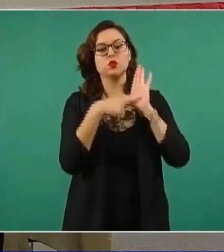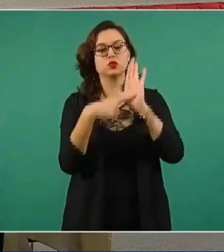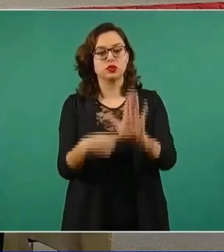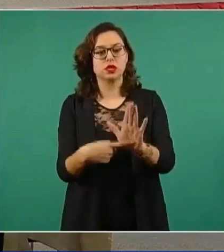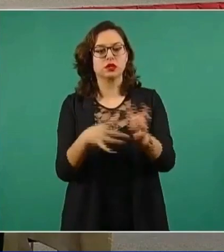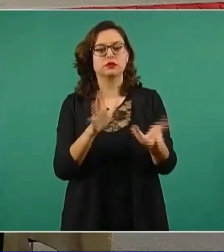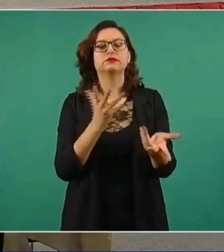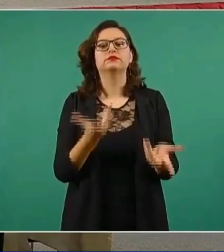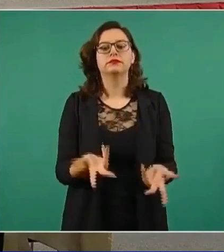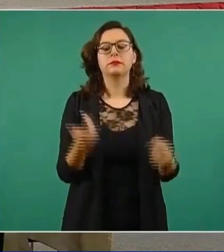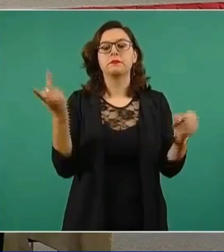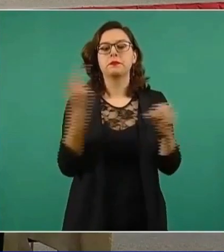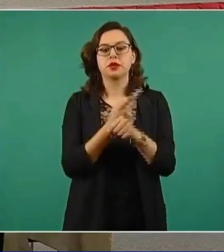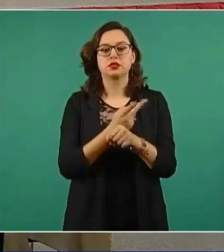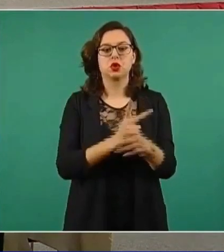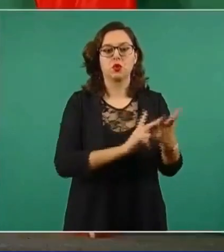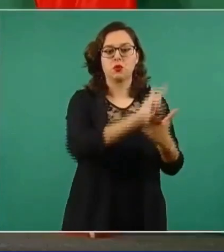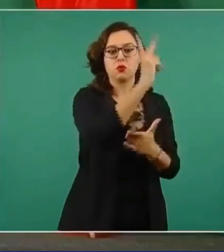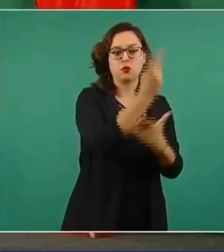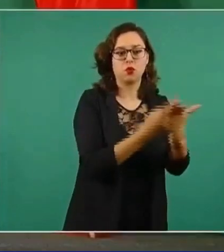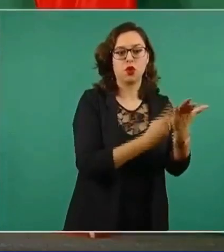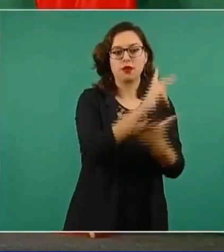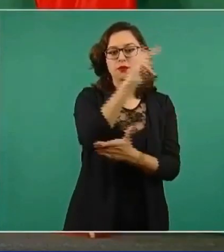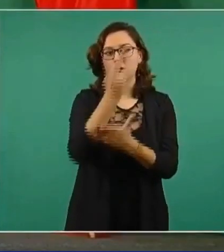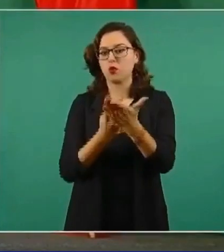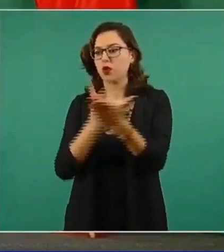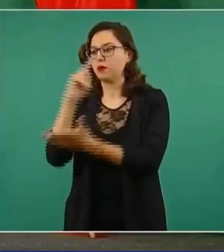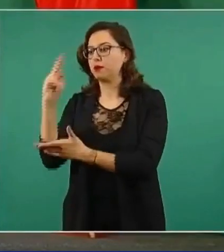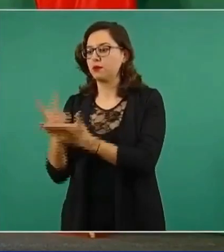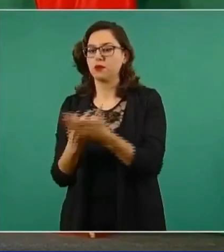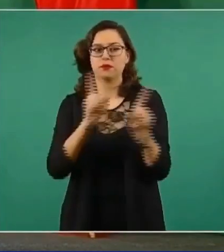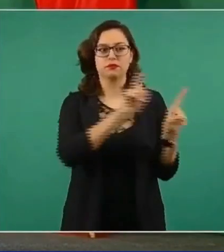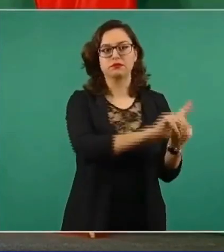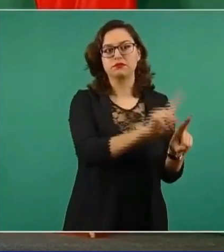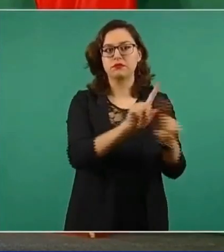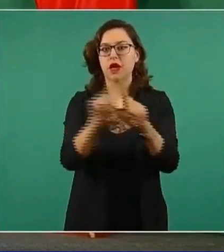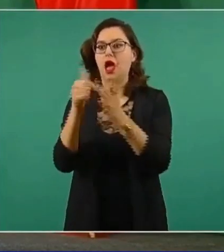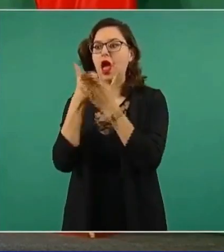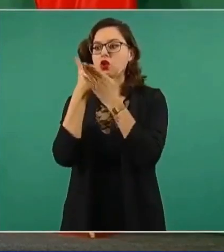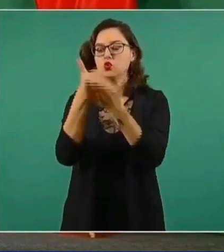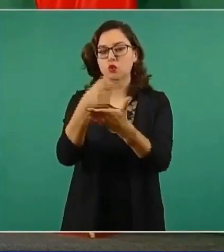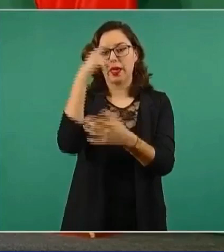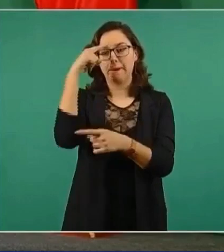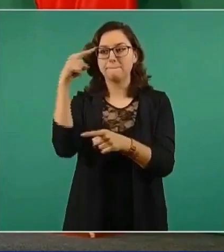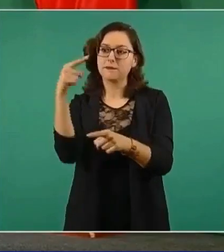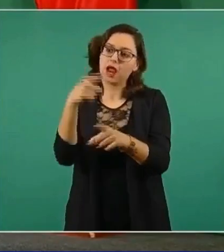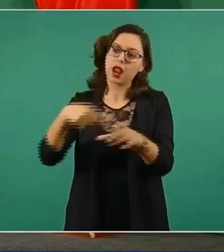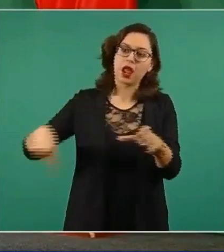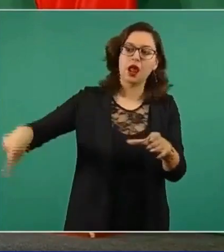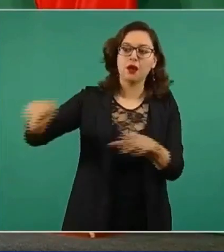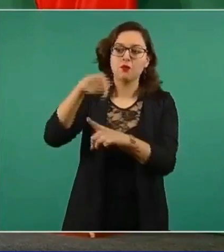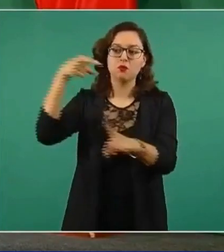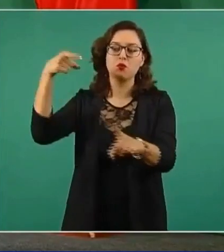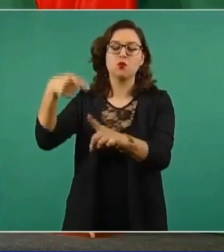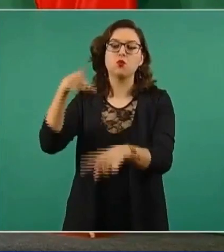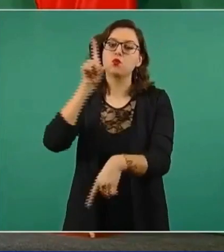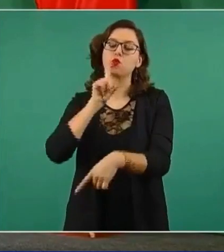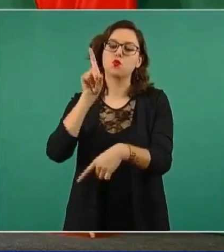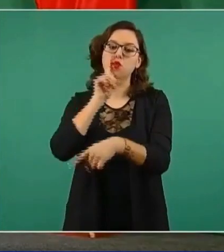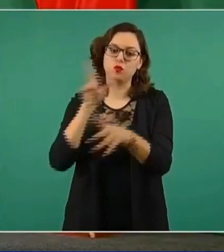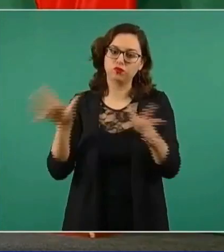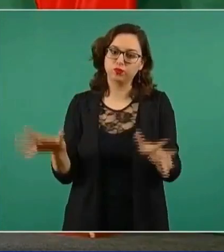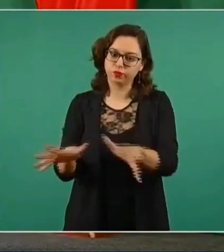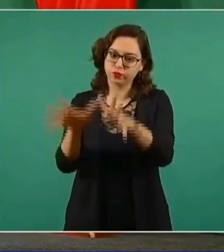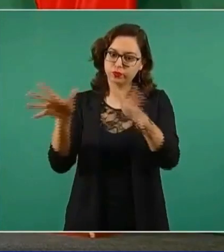que han tenido los programas prioritarios que están poniendo en el centro de la transformación a las mujeres y